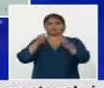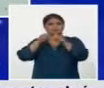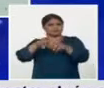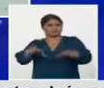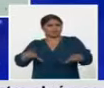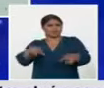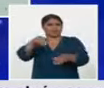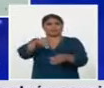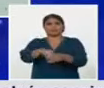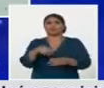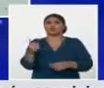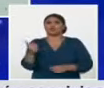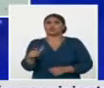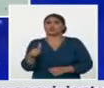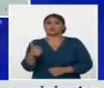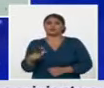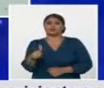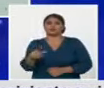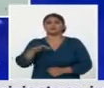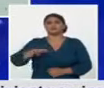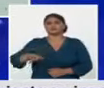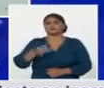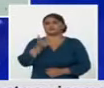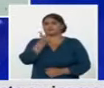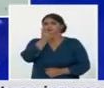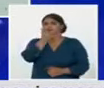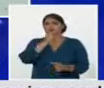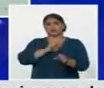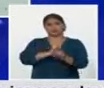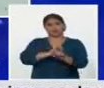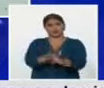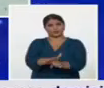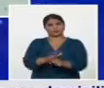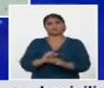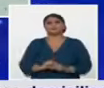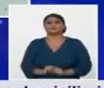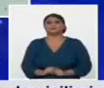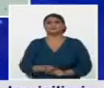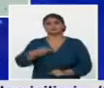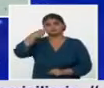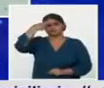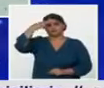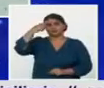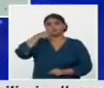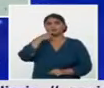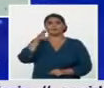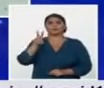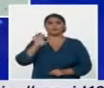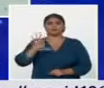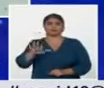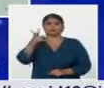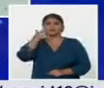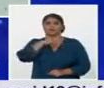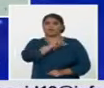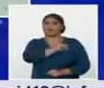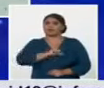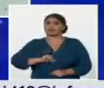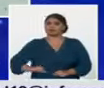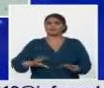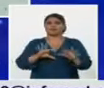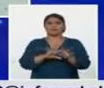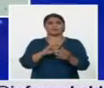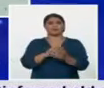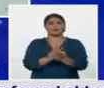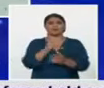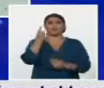sus 11 municipios. San Antonio de los Baños con 25, Alquízar y Huila de Melena con 1,